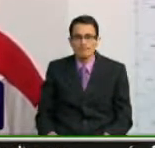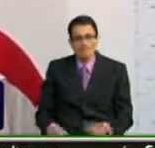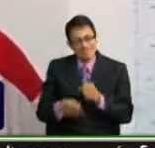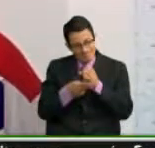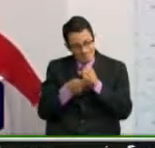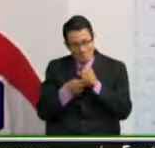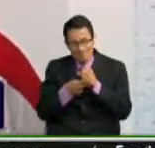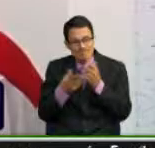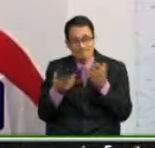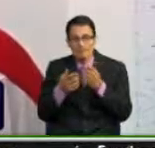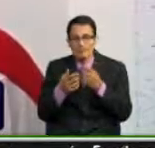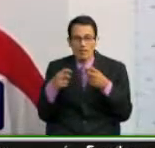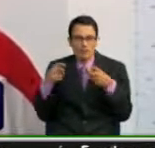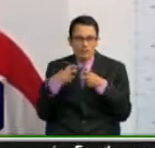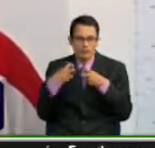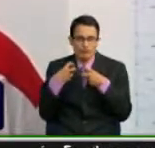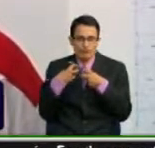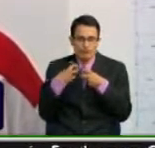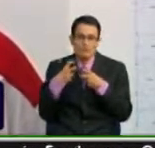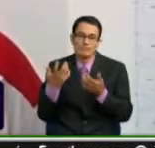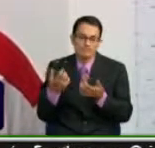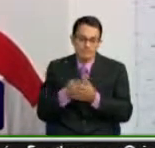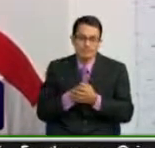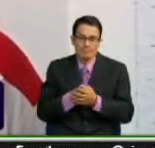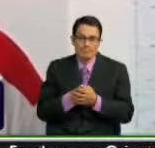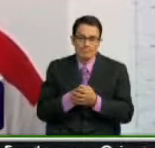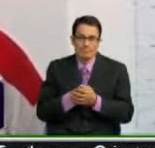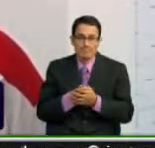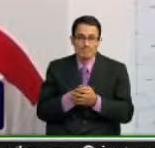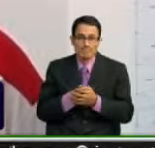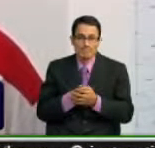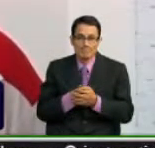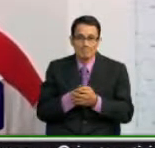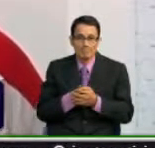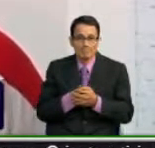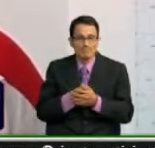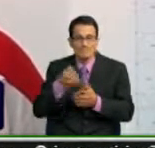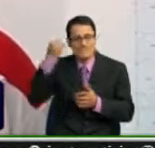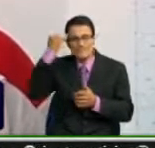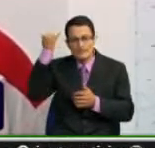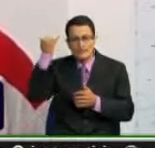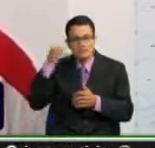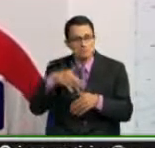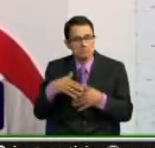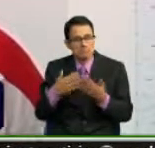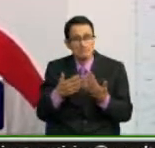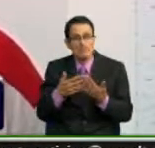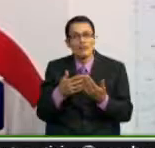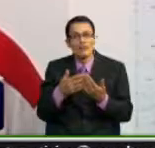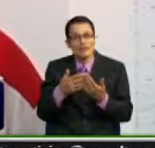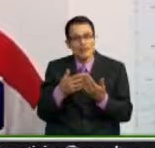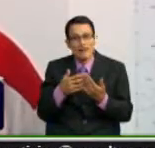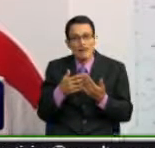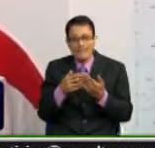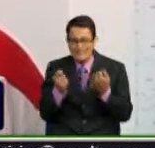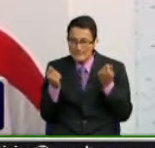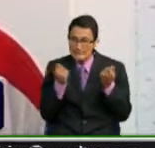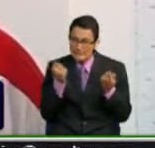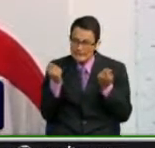¿sí? Porque la idea es pues, tratar de reutilizar lo más que se